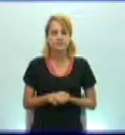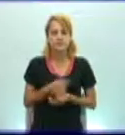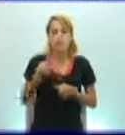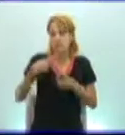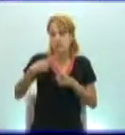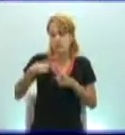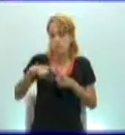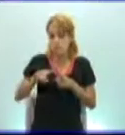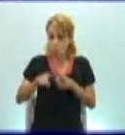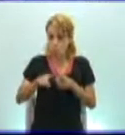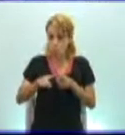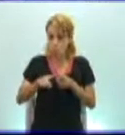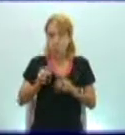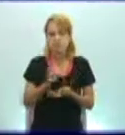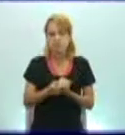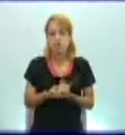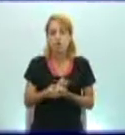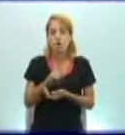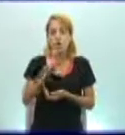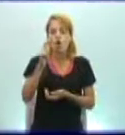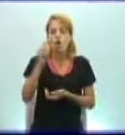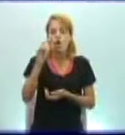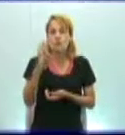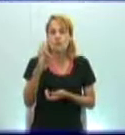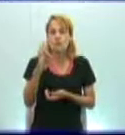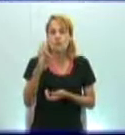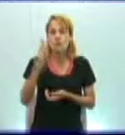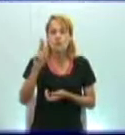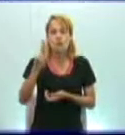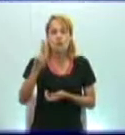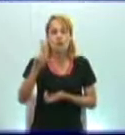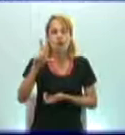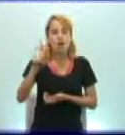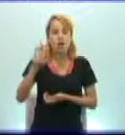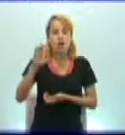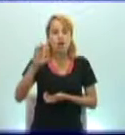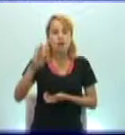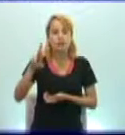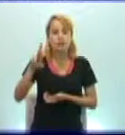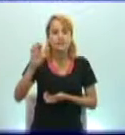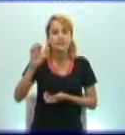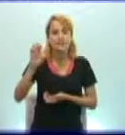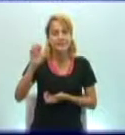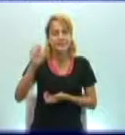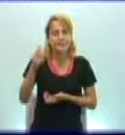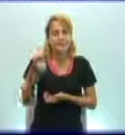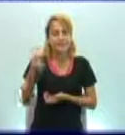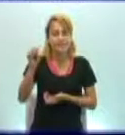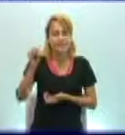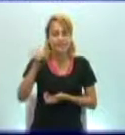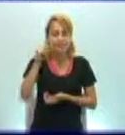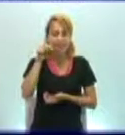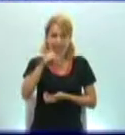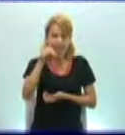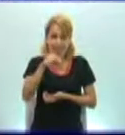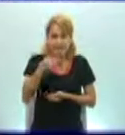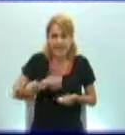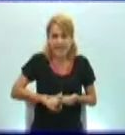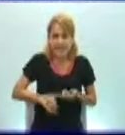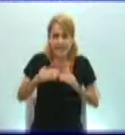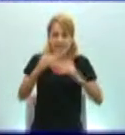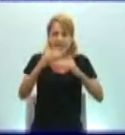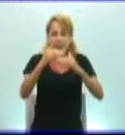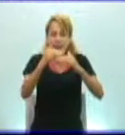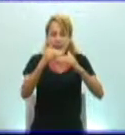Luego tenemos a las fúlcreas. Las fúlcreas son aquellas raíces que nacen de la parte baja del